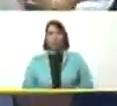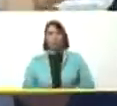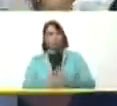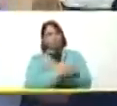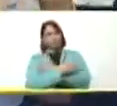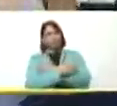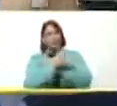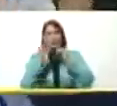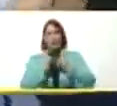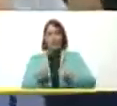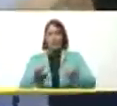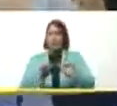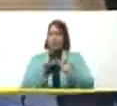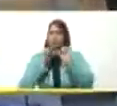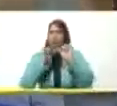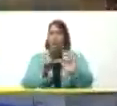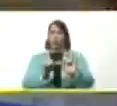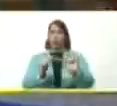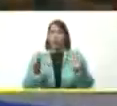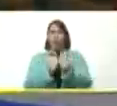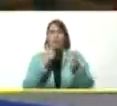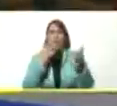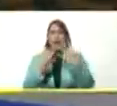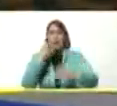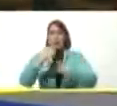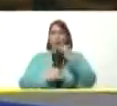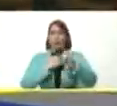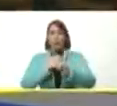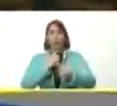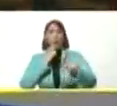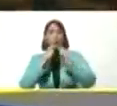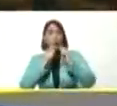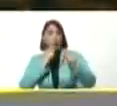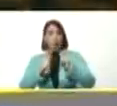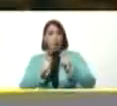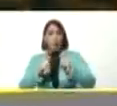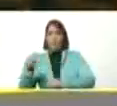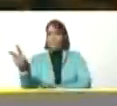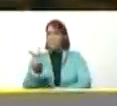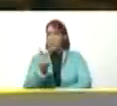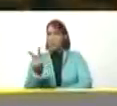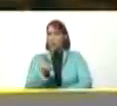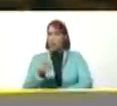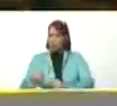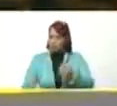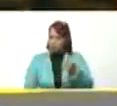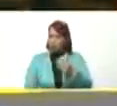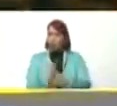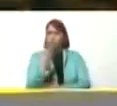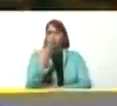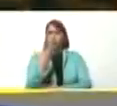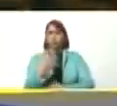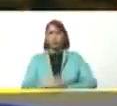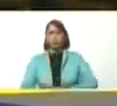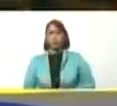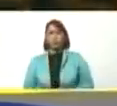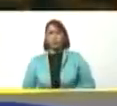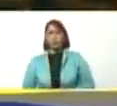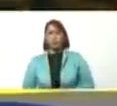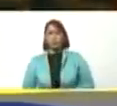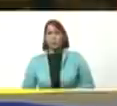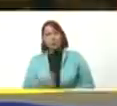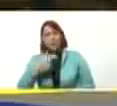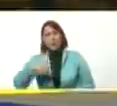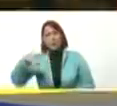¡Felicidades! ¡Continúen en esta Feria Internacional del Turismo y que Venezuela florezca! De norte a